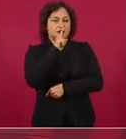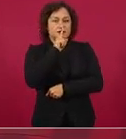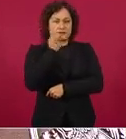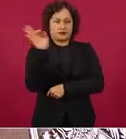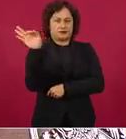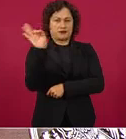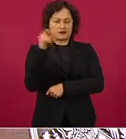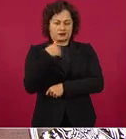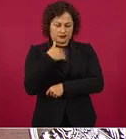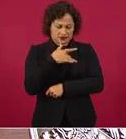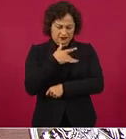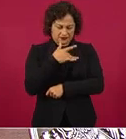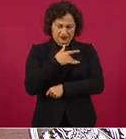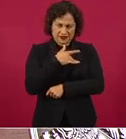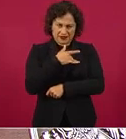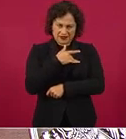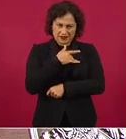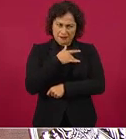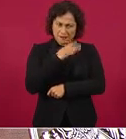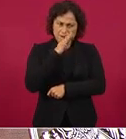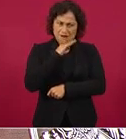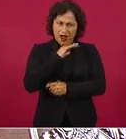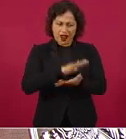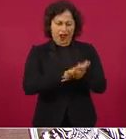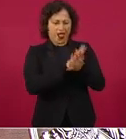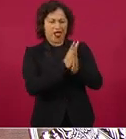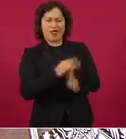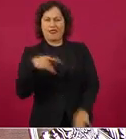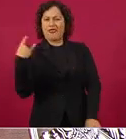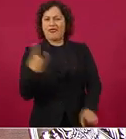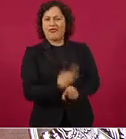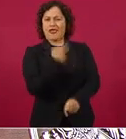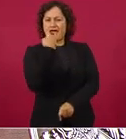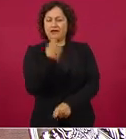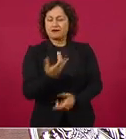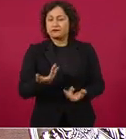¿Qué transformación? Ni qué ocho cuartos.